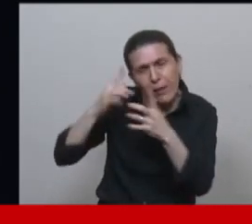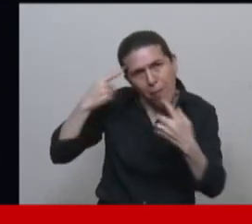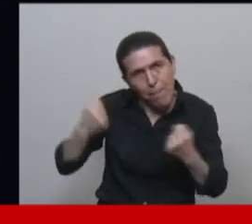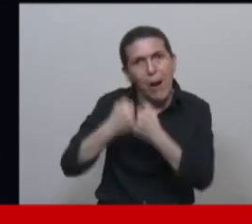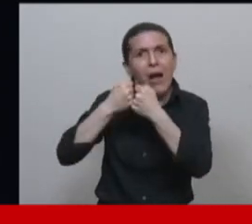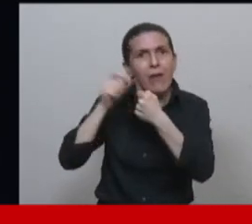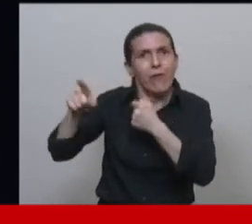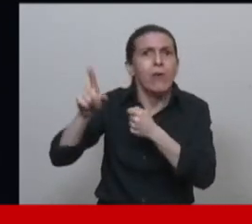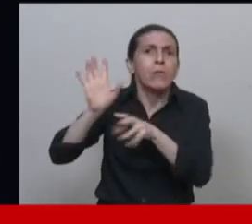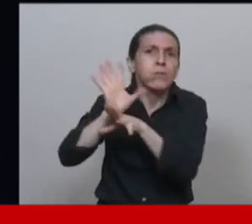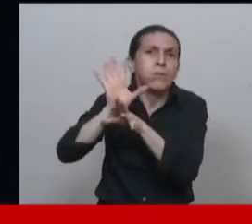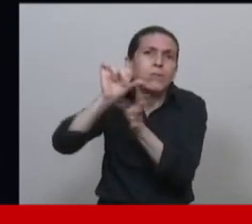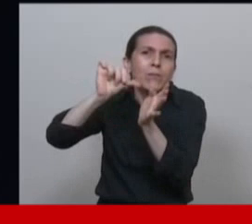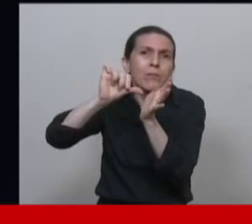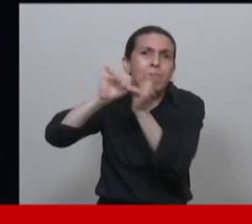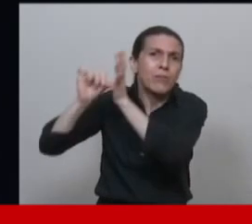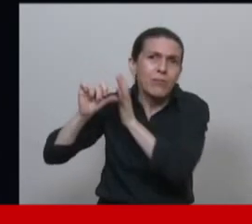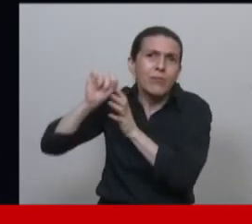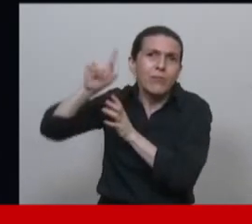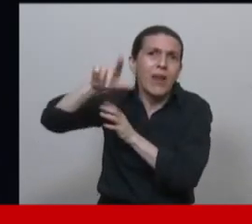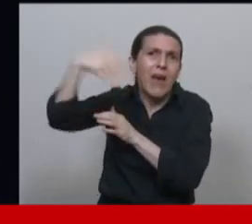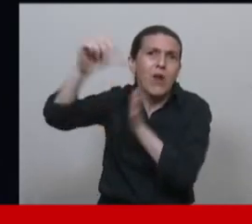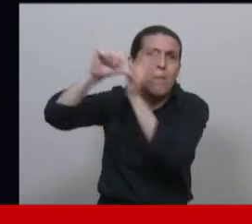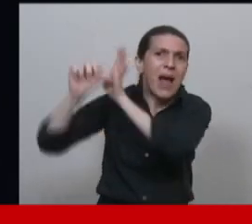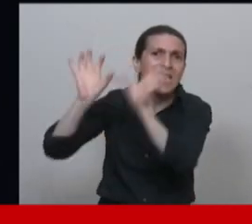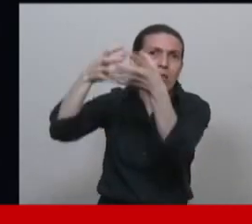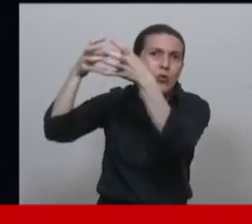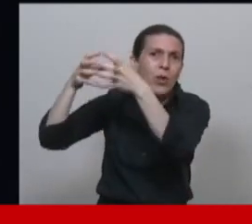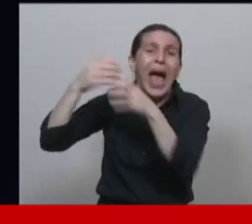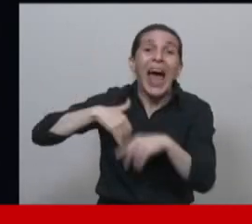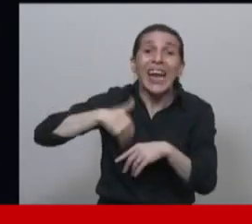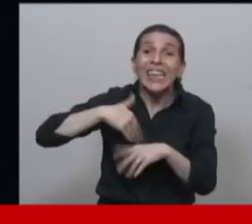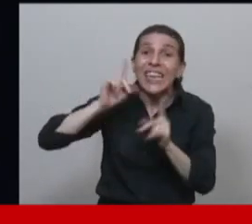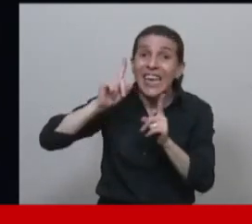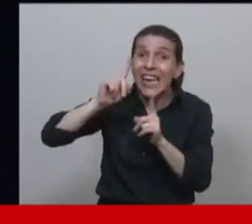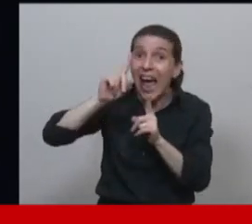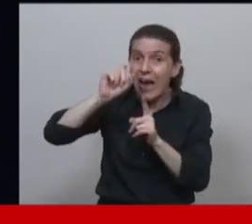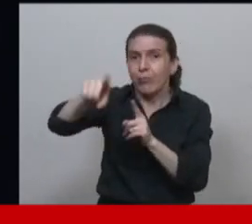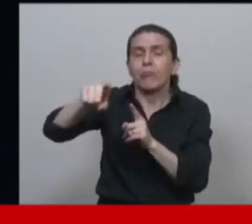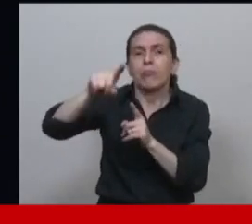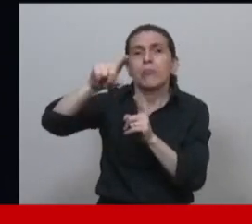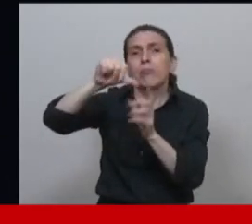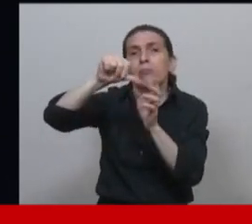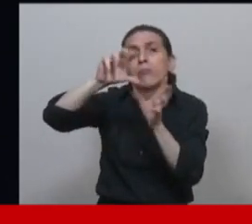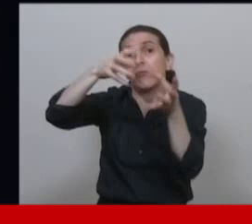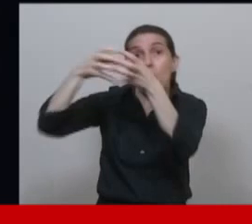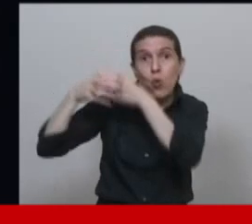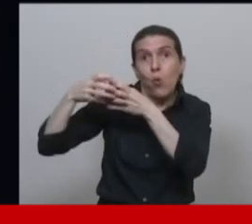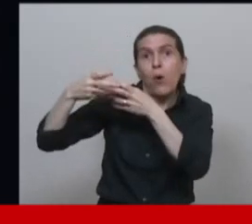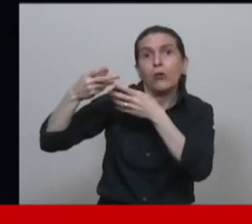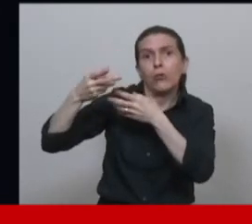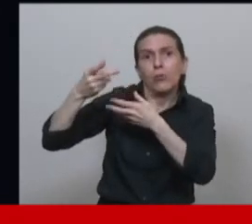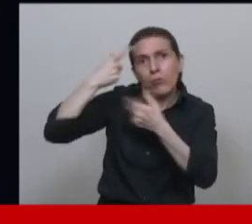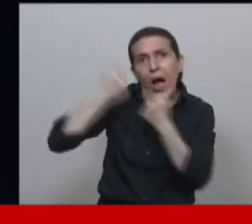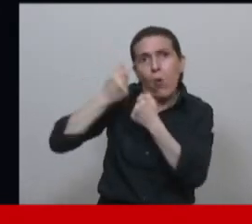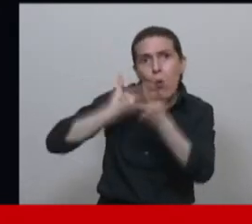con un grupo mayoritario de acreedores externos de la República Argentina. Es un paso muy importante en